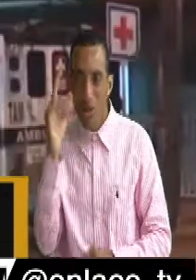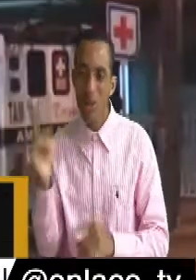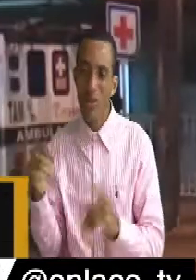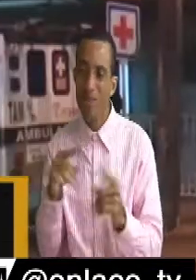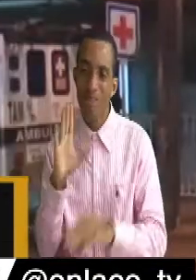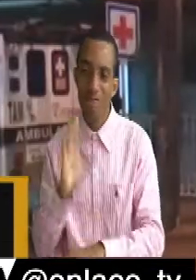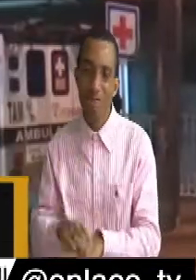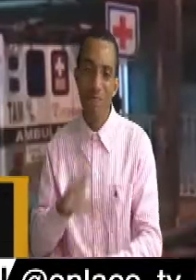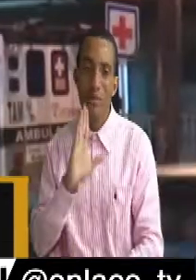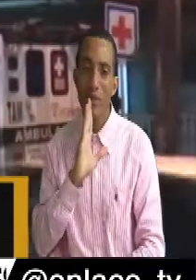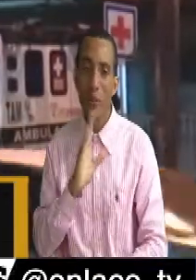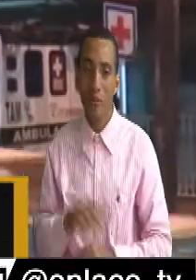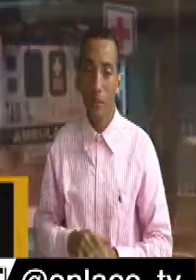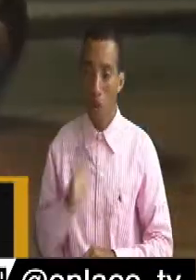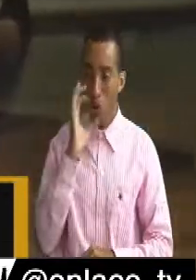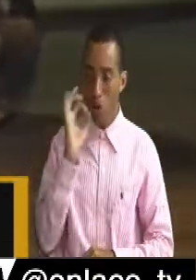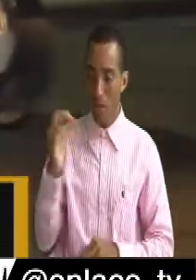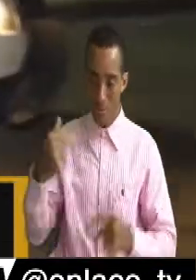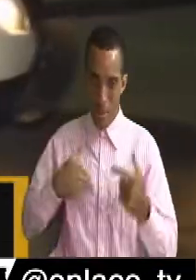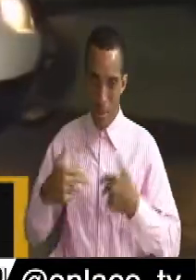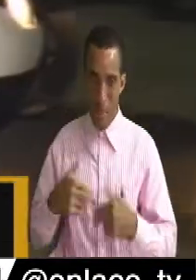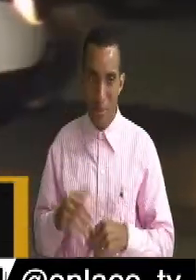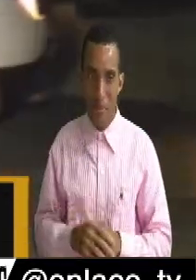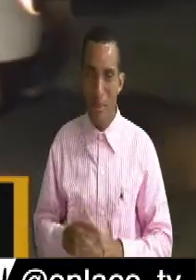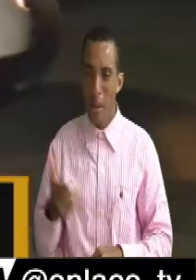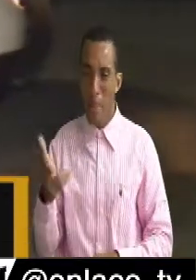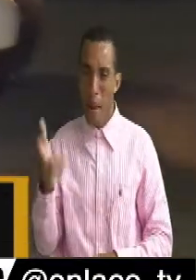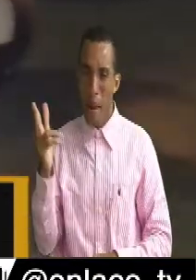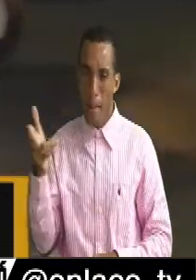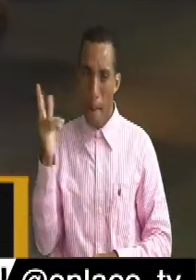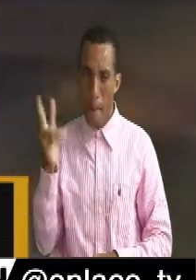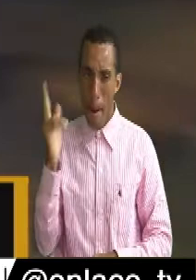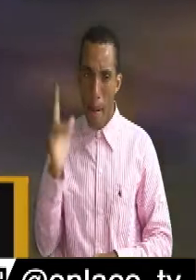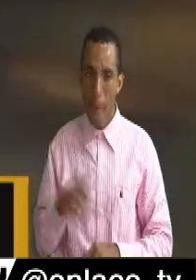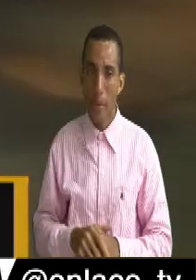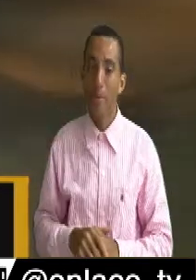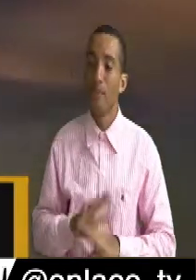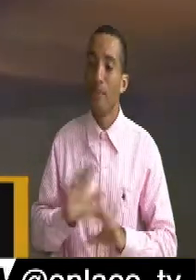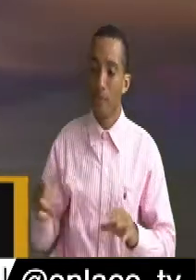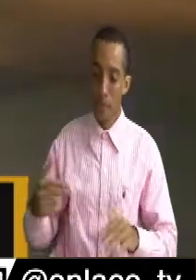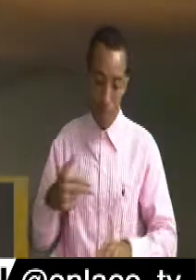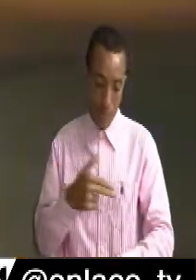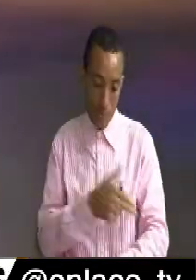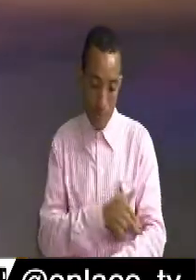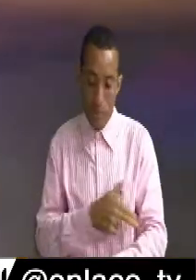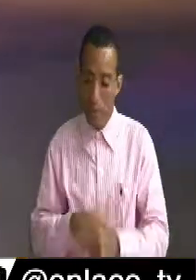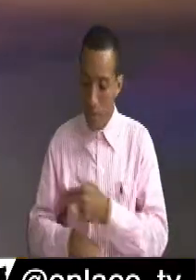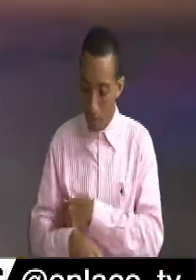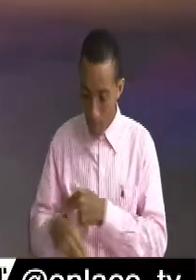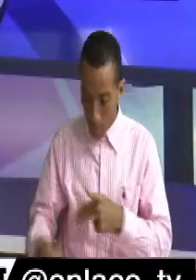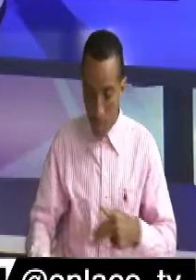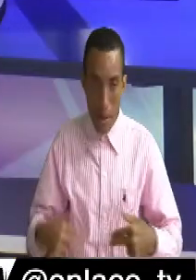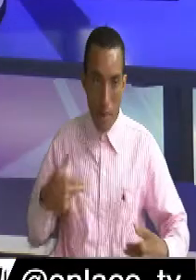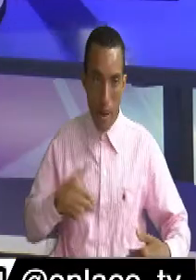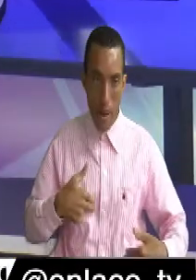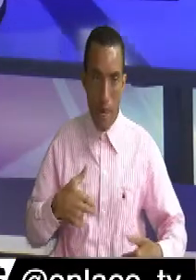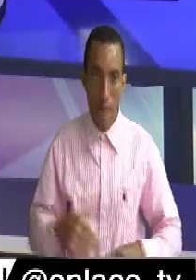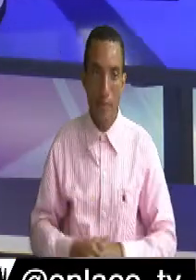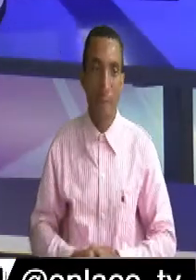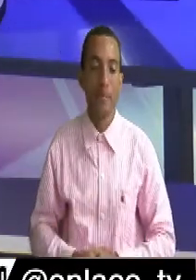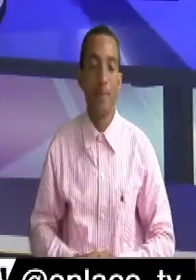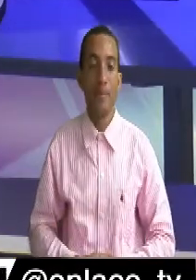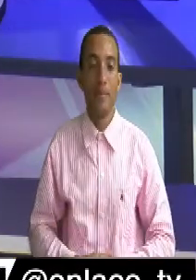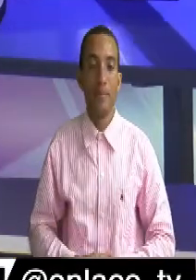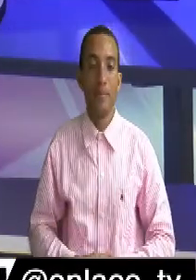persona. El hombre herido recibió varios impactos con arma de fuego en sus extremidades y abdomen. Y